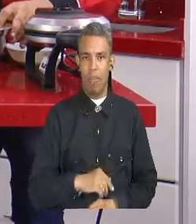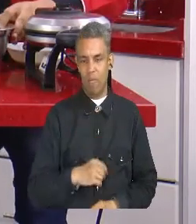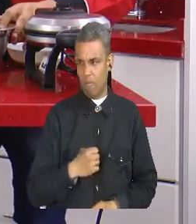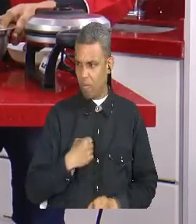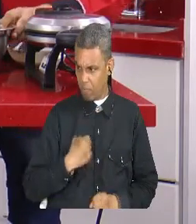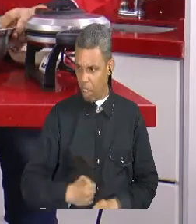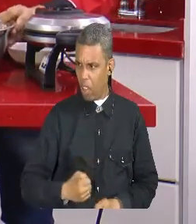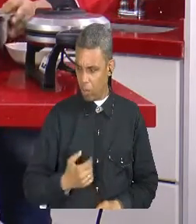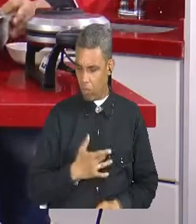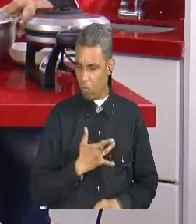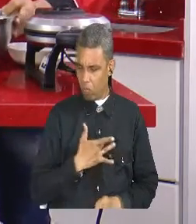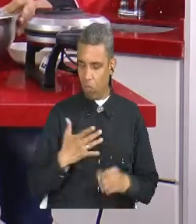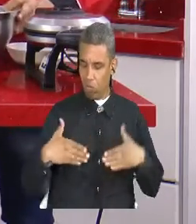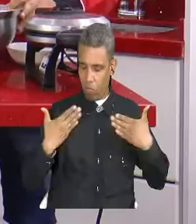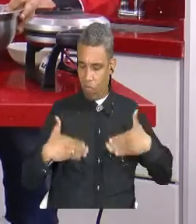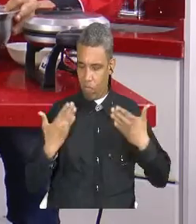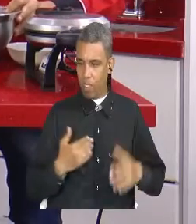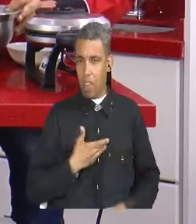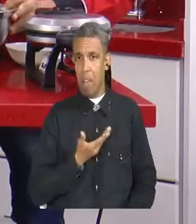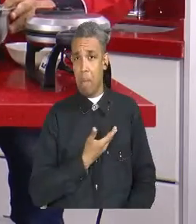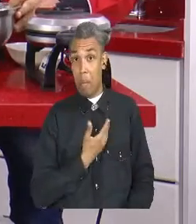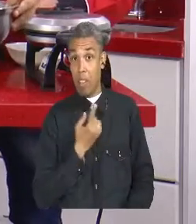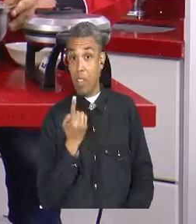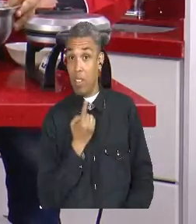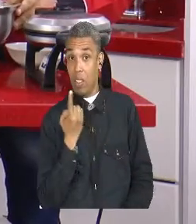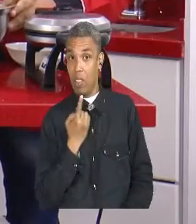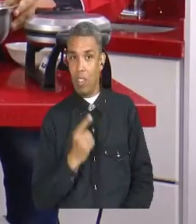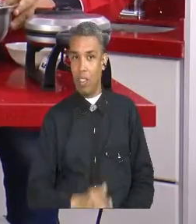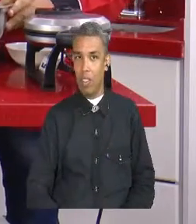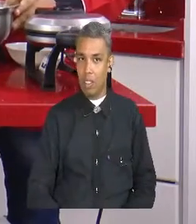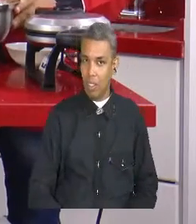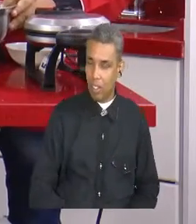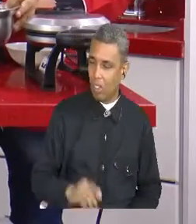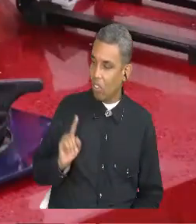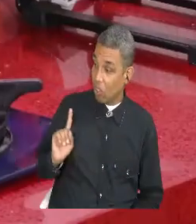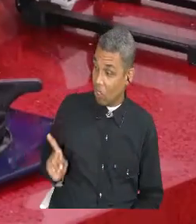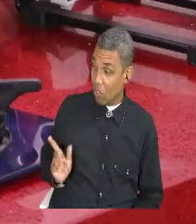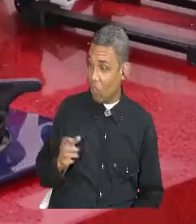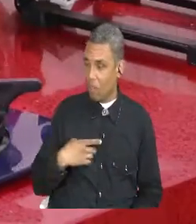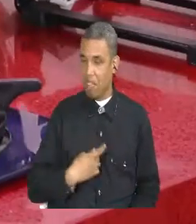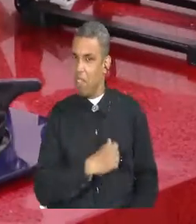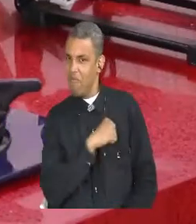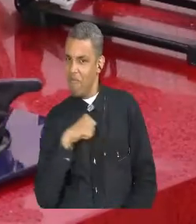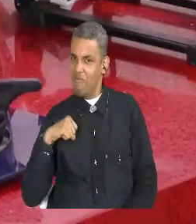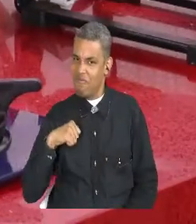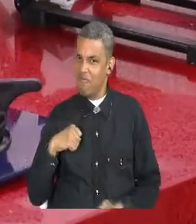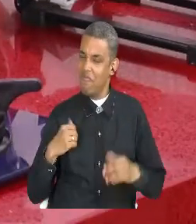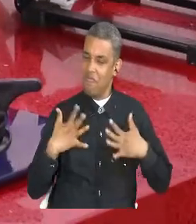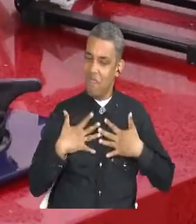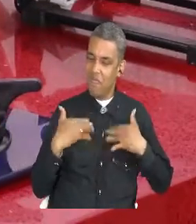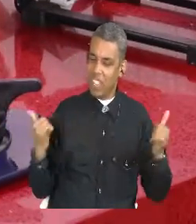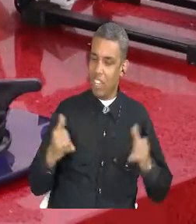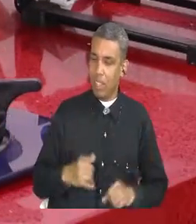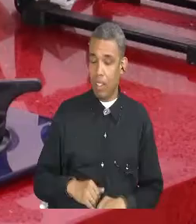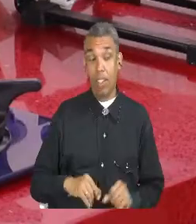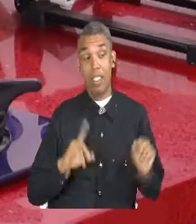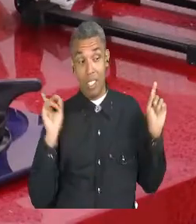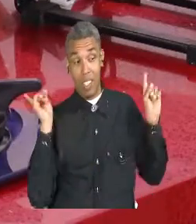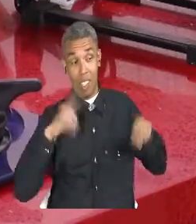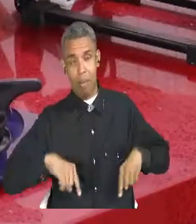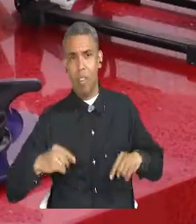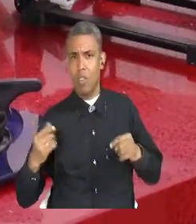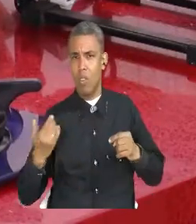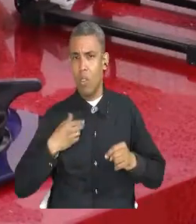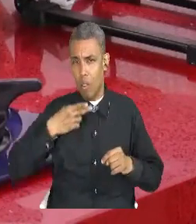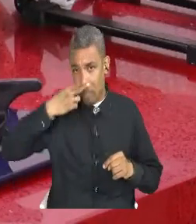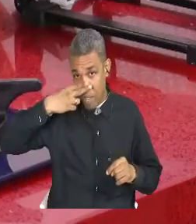sí. Felizmente soltera. Felizmente soltera. Y felizmente madre también. Bueno, hagamos chiquita. Un paréntesis